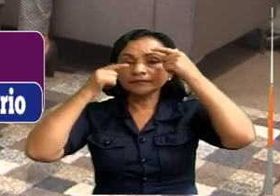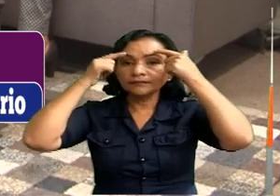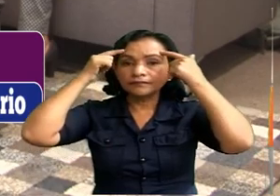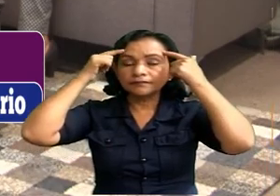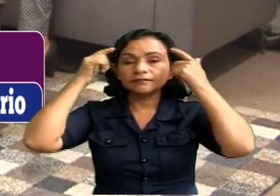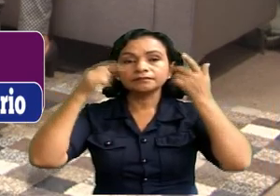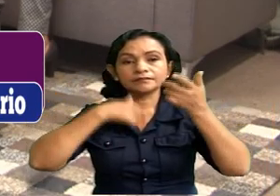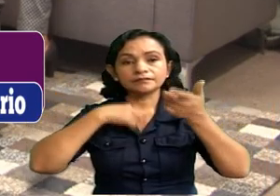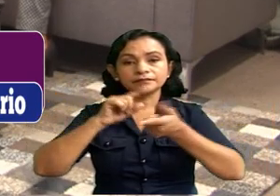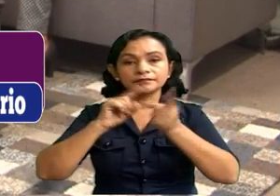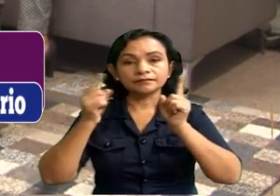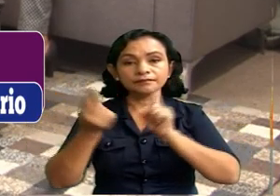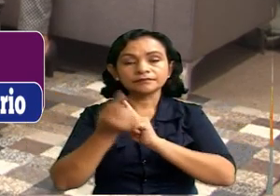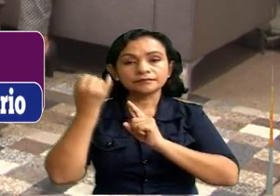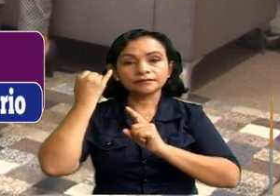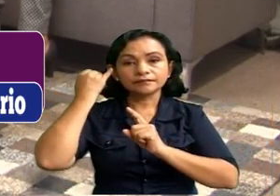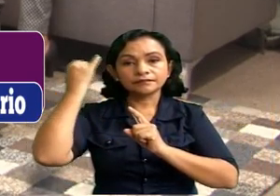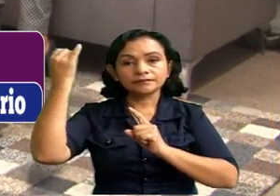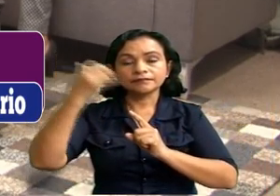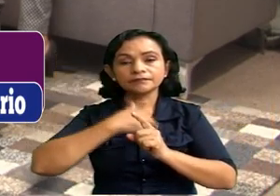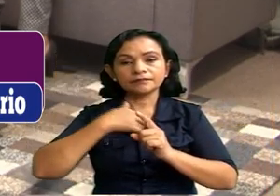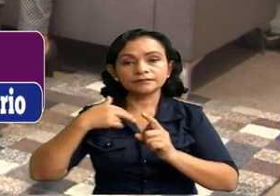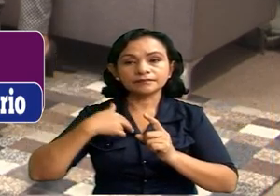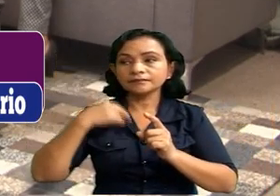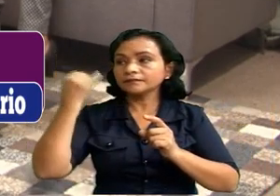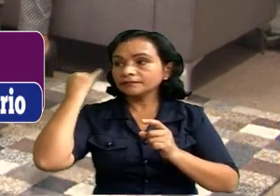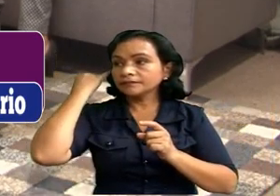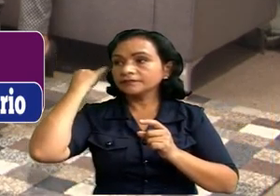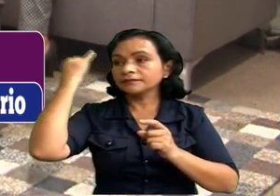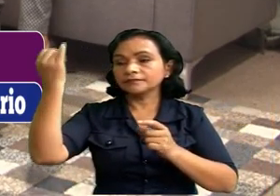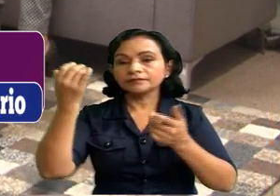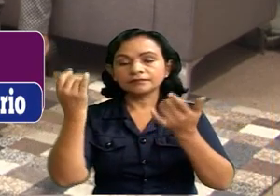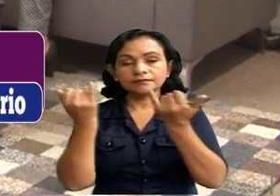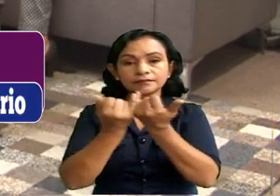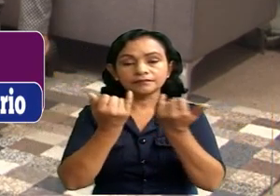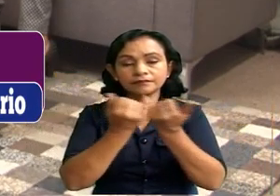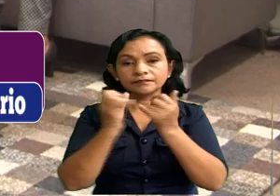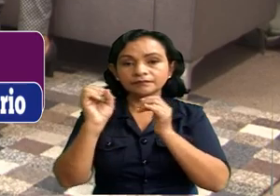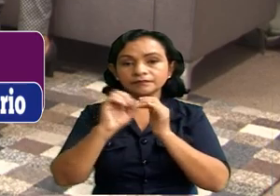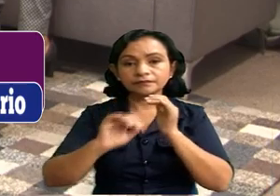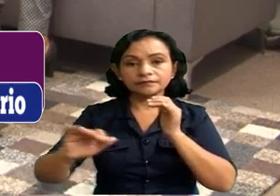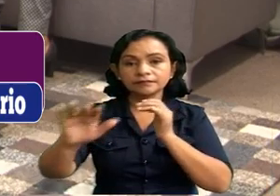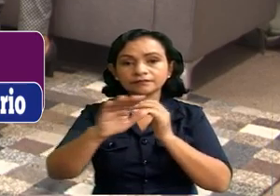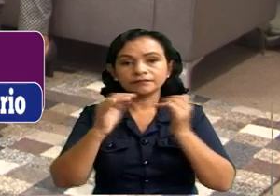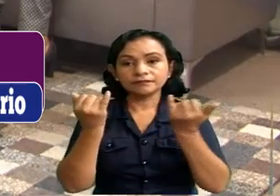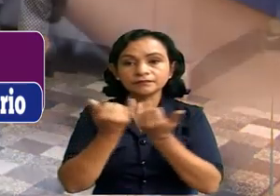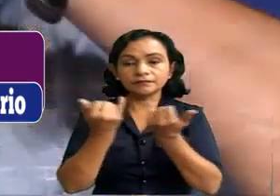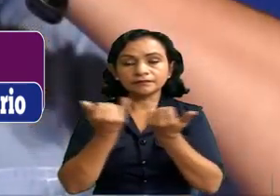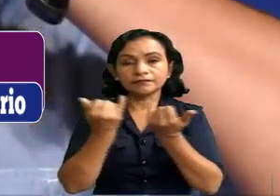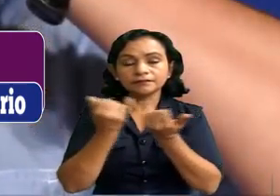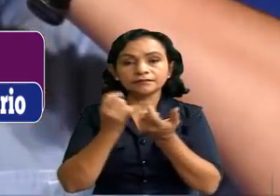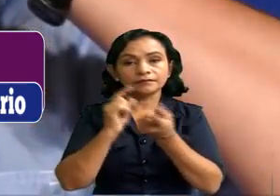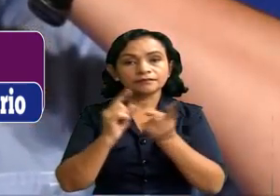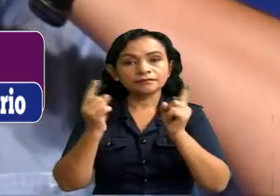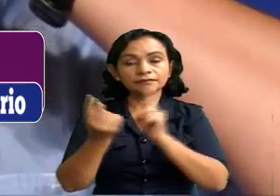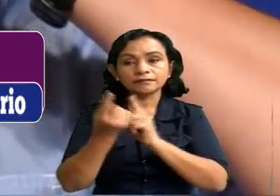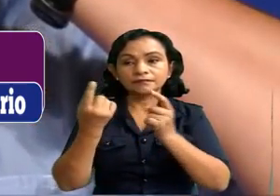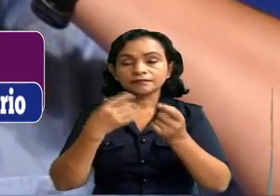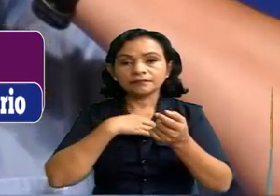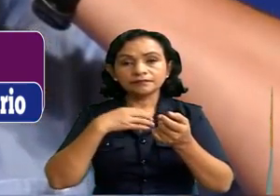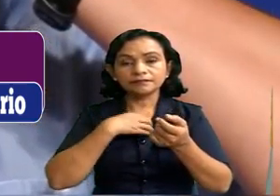en los revolucionarios y en los nicaragüenses. Esas ideas de igualdad social, esas ideas de independencia, esas ideas de